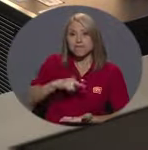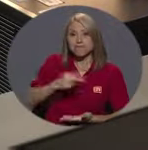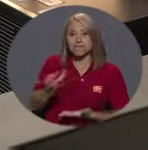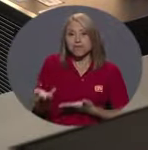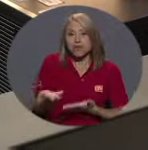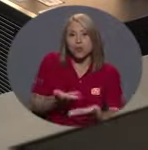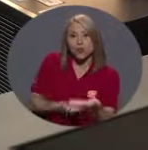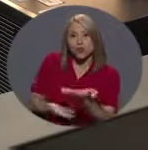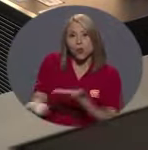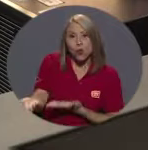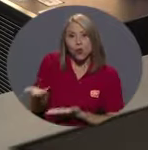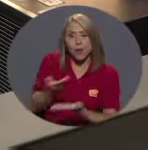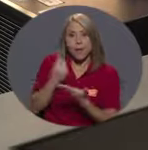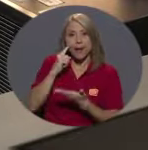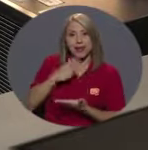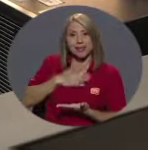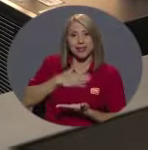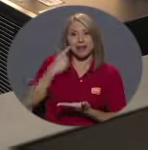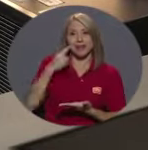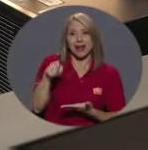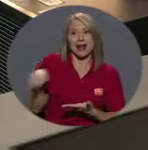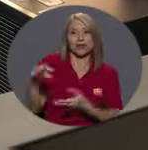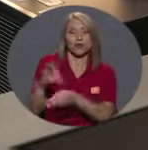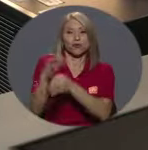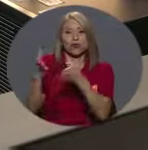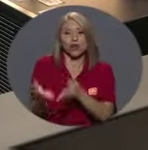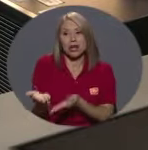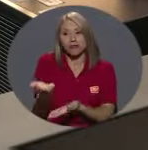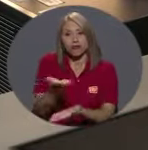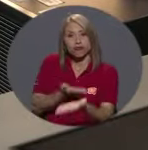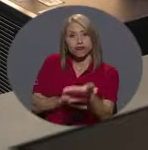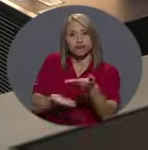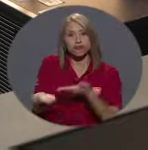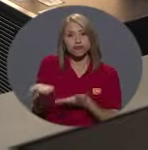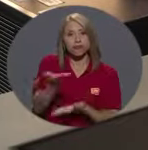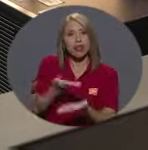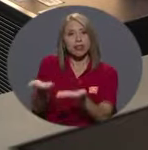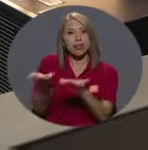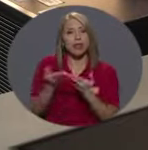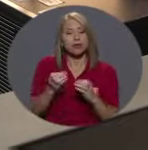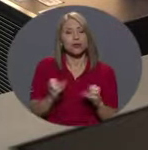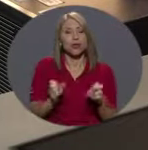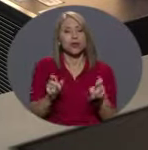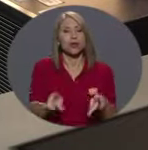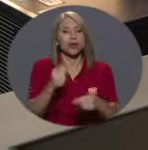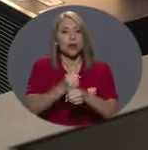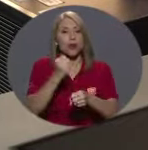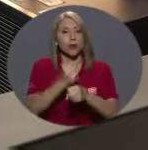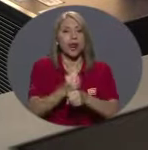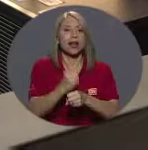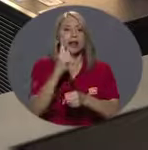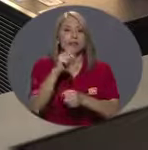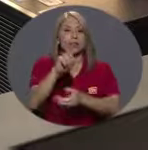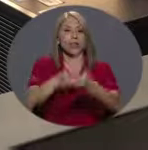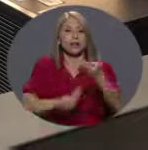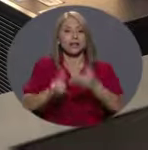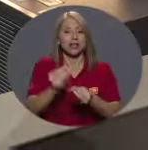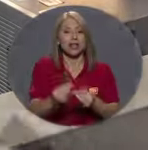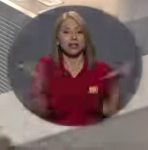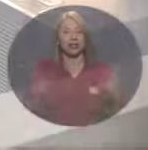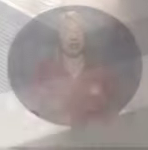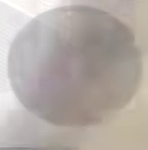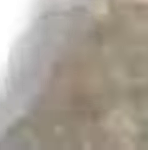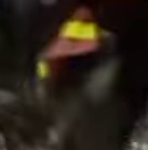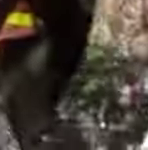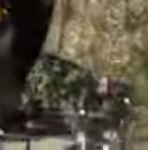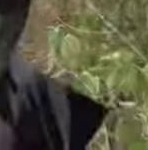un aprendizaje mutuo, tanto para mí como para los funcionarios, y darnos esa gran oportunidad de elaborar